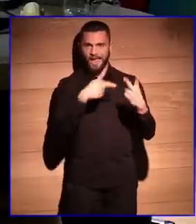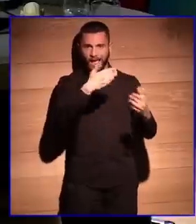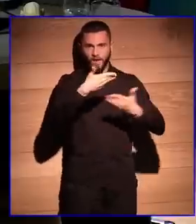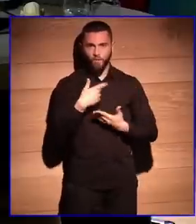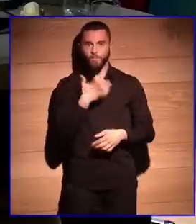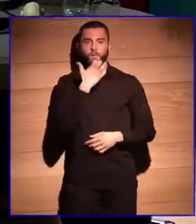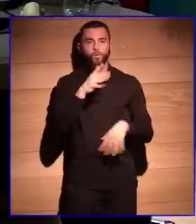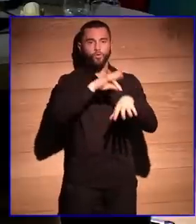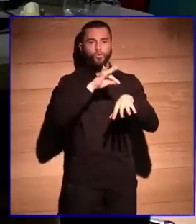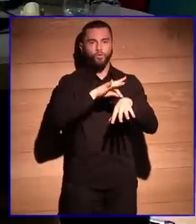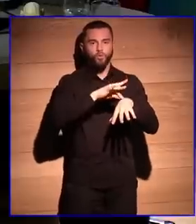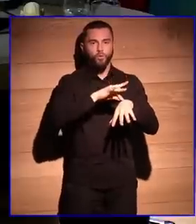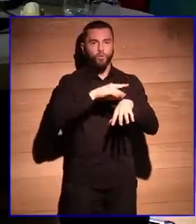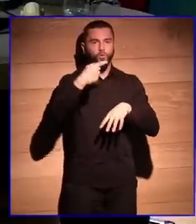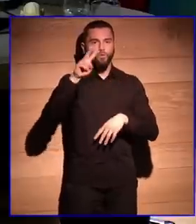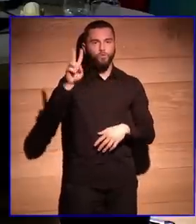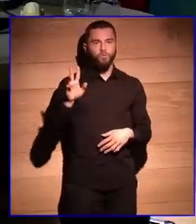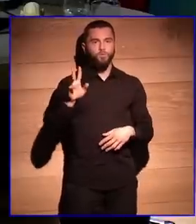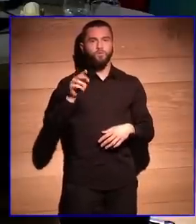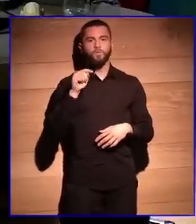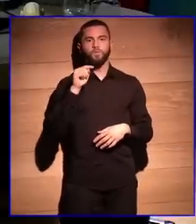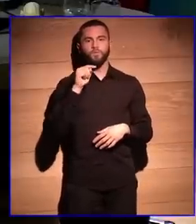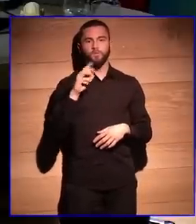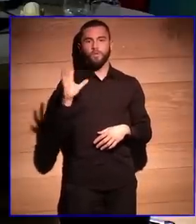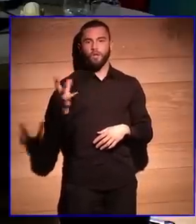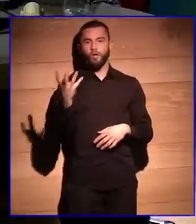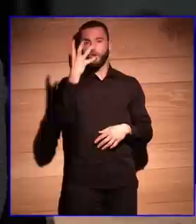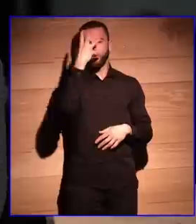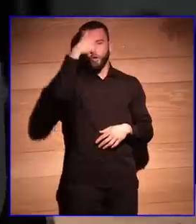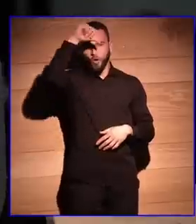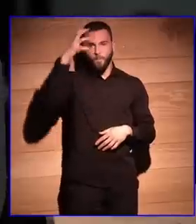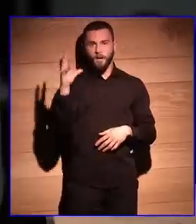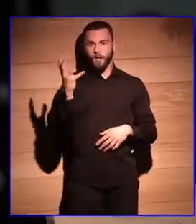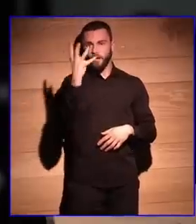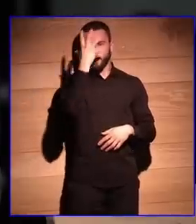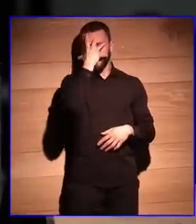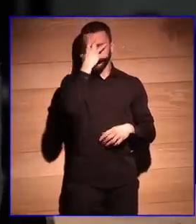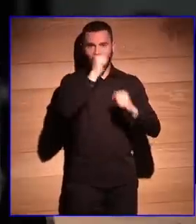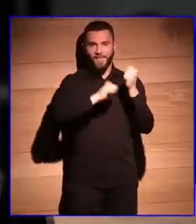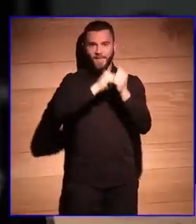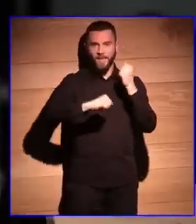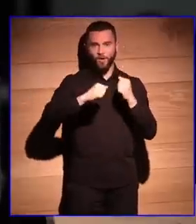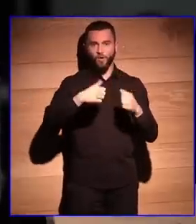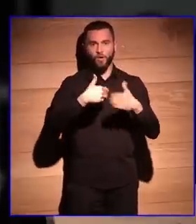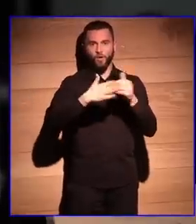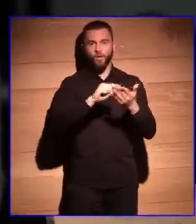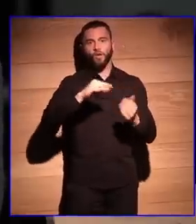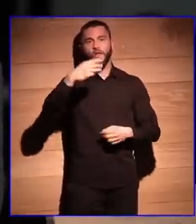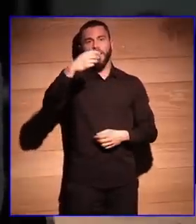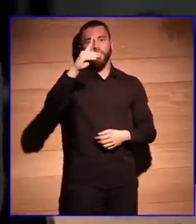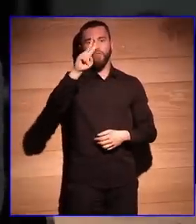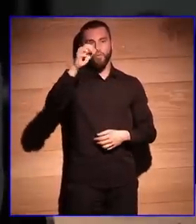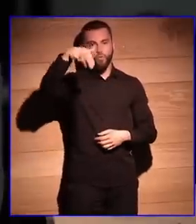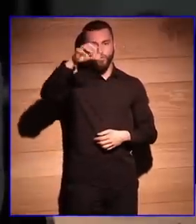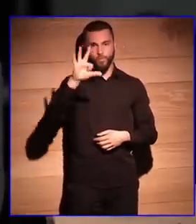Doom, es fácil pensar en el hombre de la máscara de hierro de Dumas. Mm. A la vez, estamos hablando de